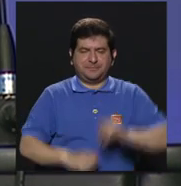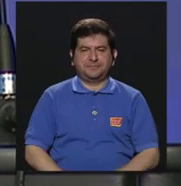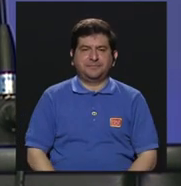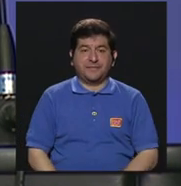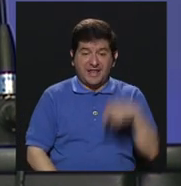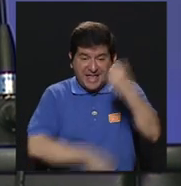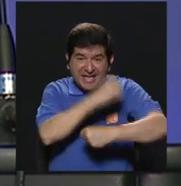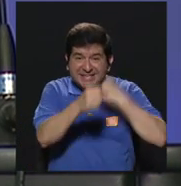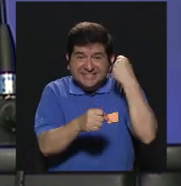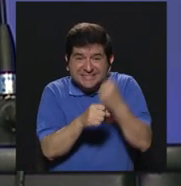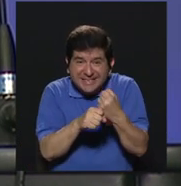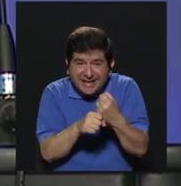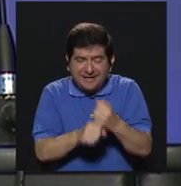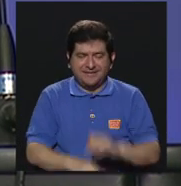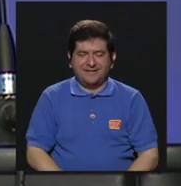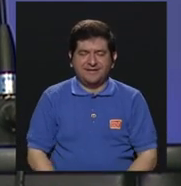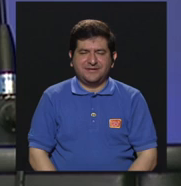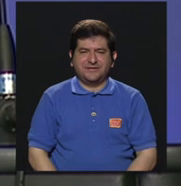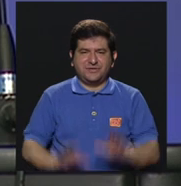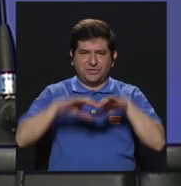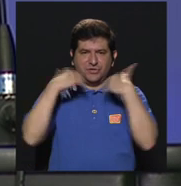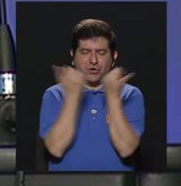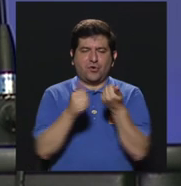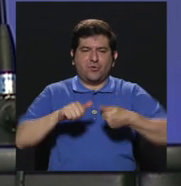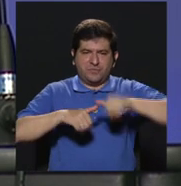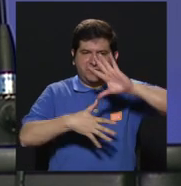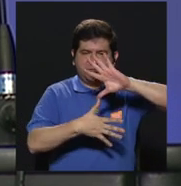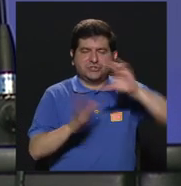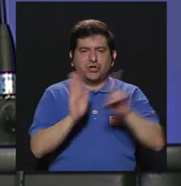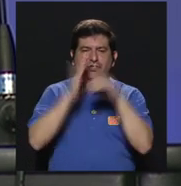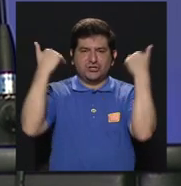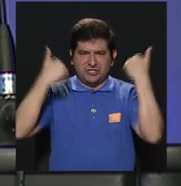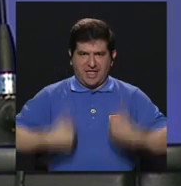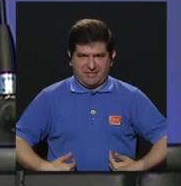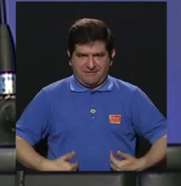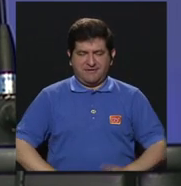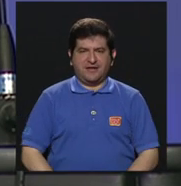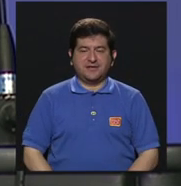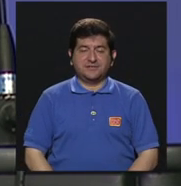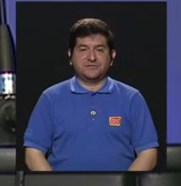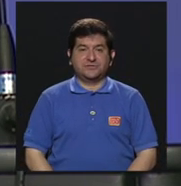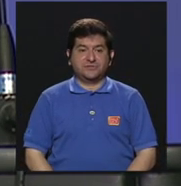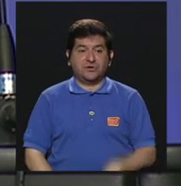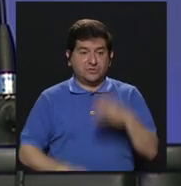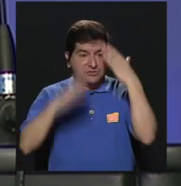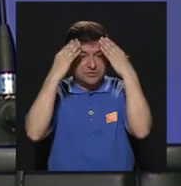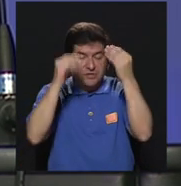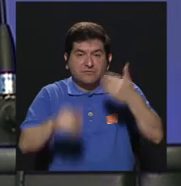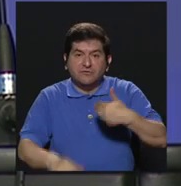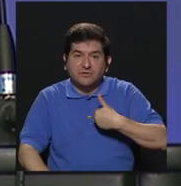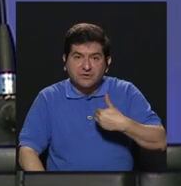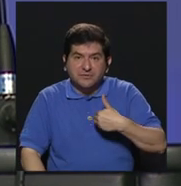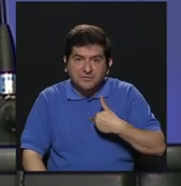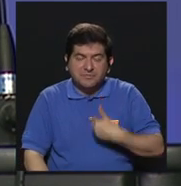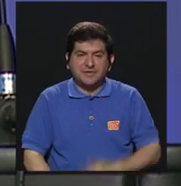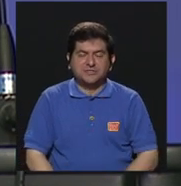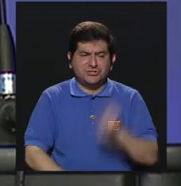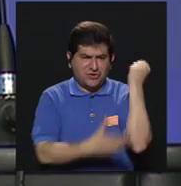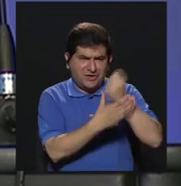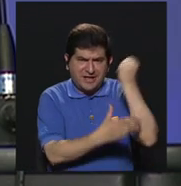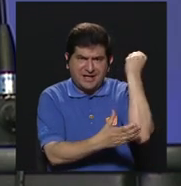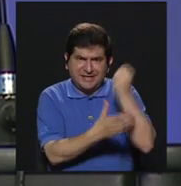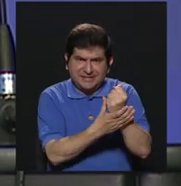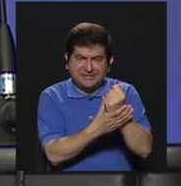lo que va del año, la Comisión Interamericana de Derechos Humanos ha recibido información sobre el